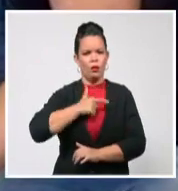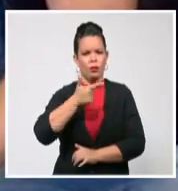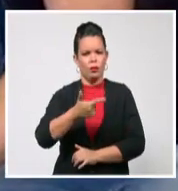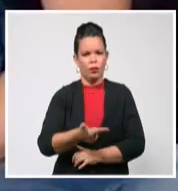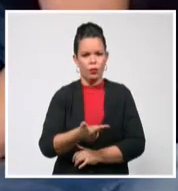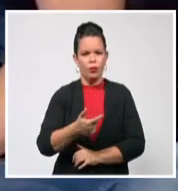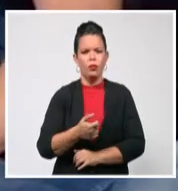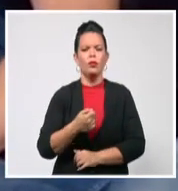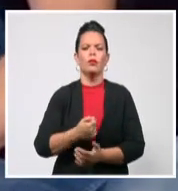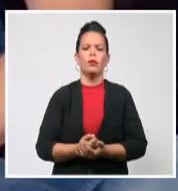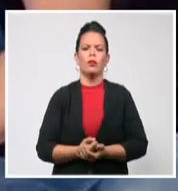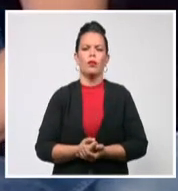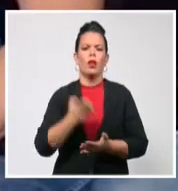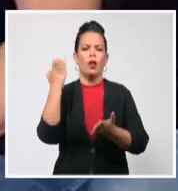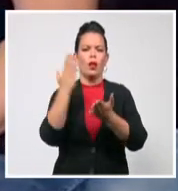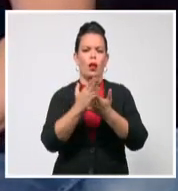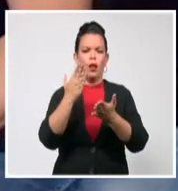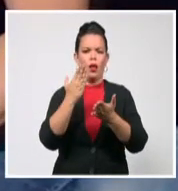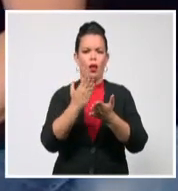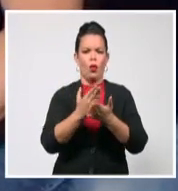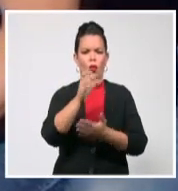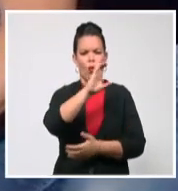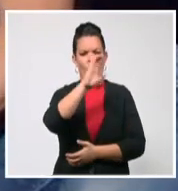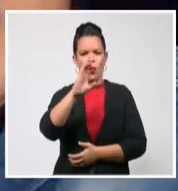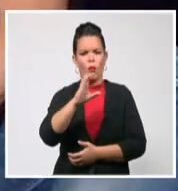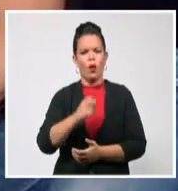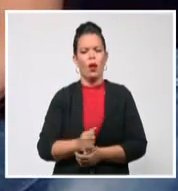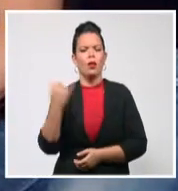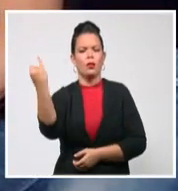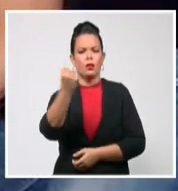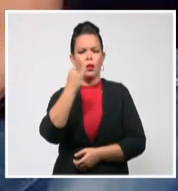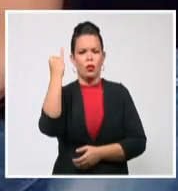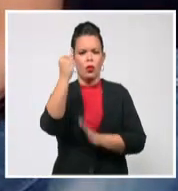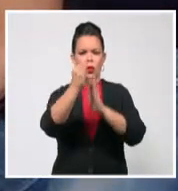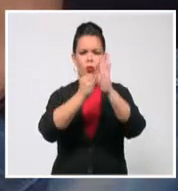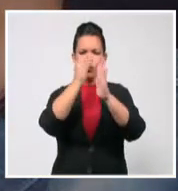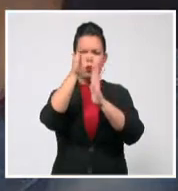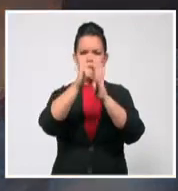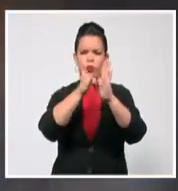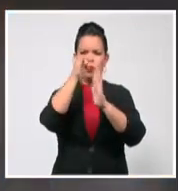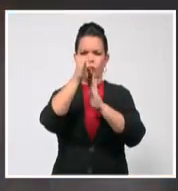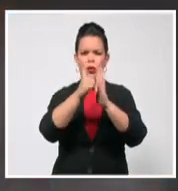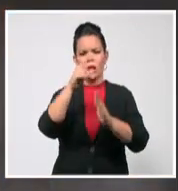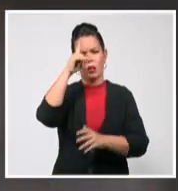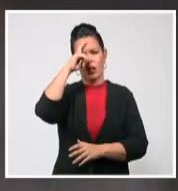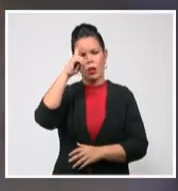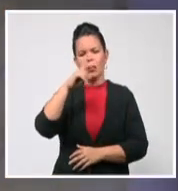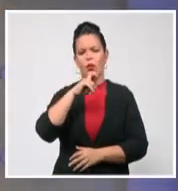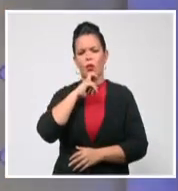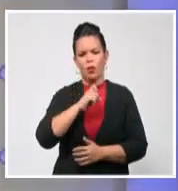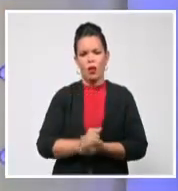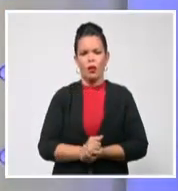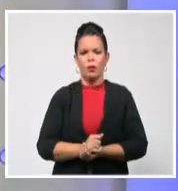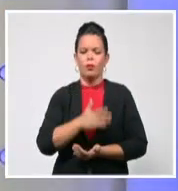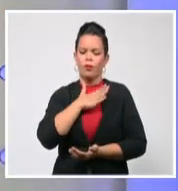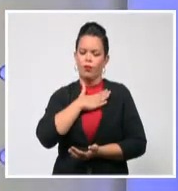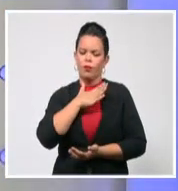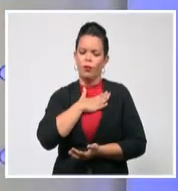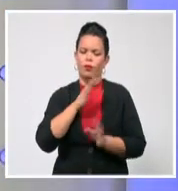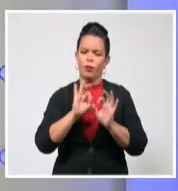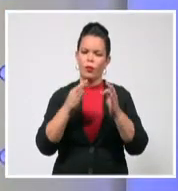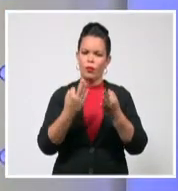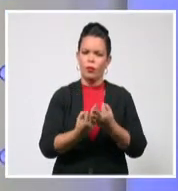en la Escuela Internacional de Cine de San Antonio de los Baños. Llegue a sus familiares y amigos nuestras condolencias. También